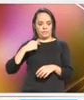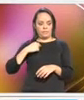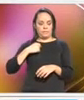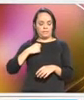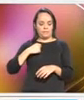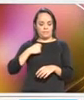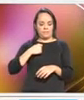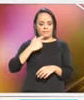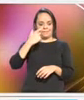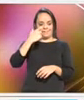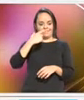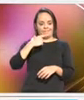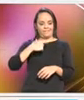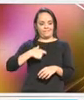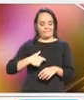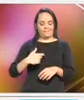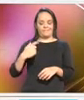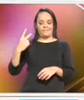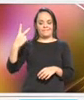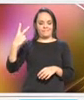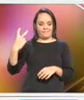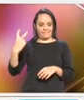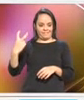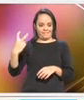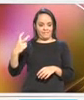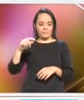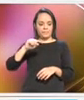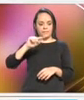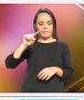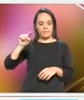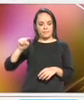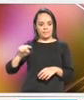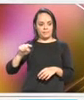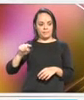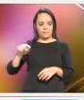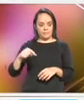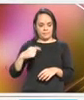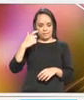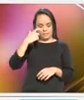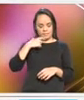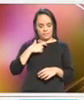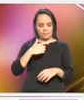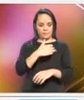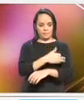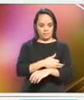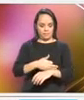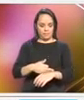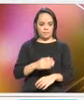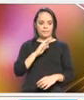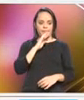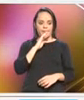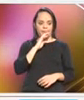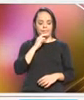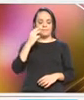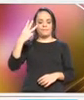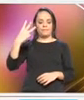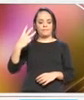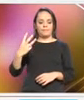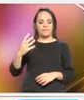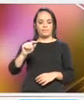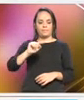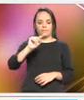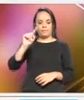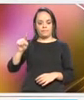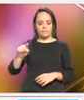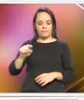tu autoestima. La segunda va a representar el espacio en el que tú te reconoces dentro de tu familia, y la tercera, cómo eres